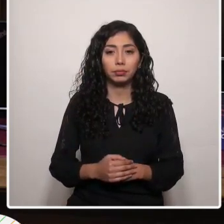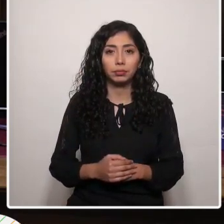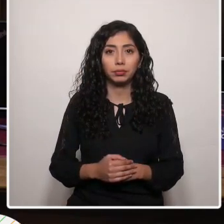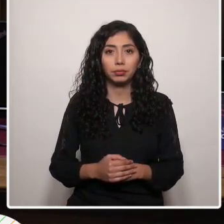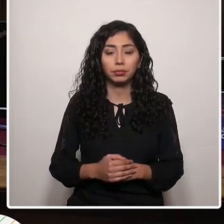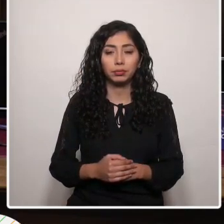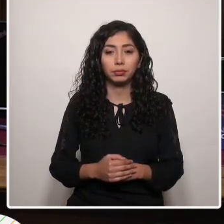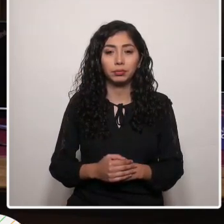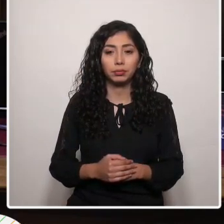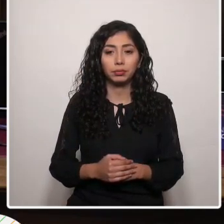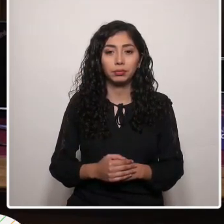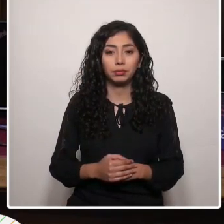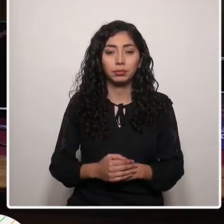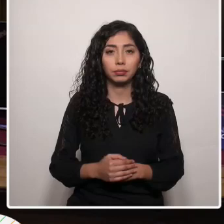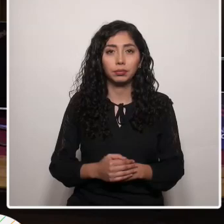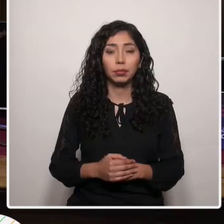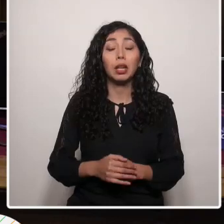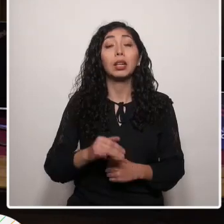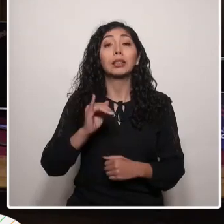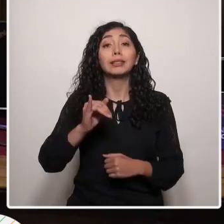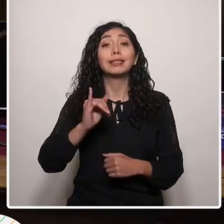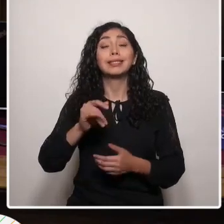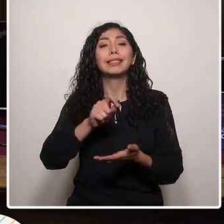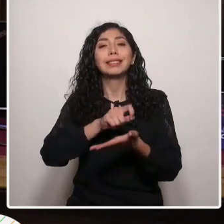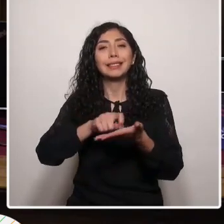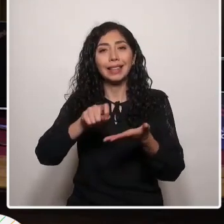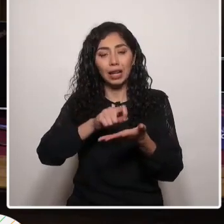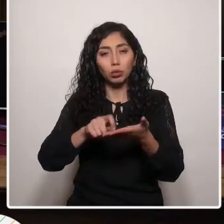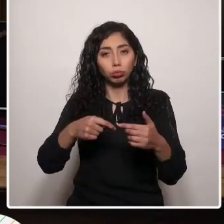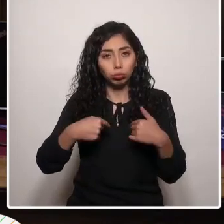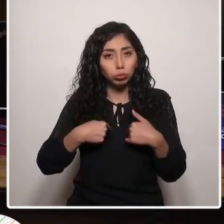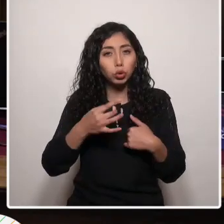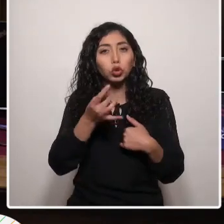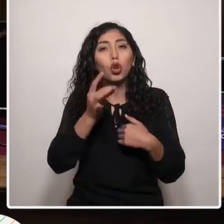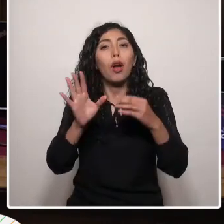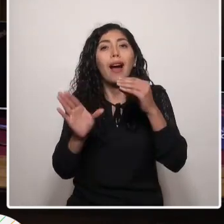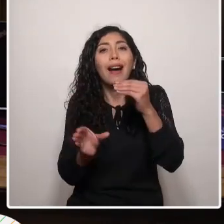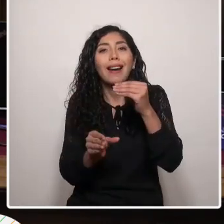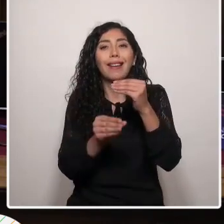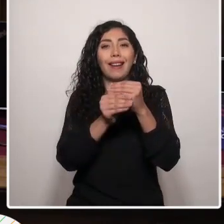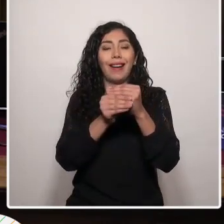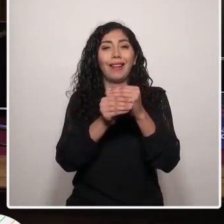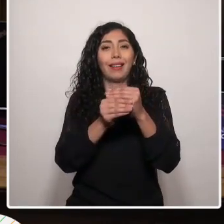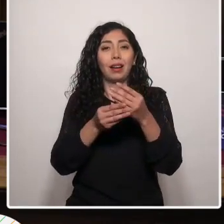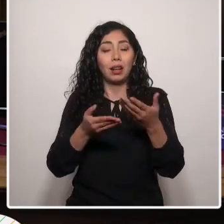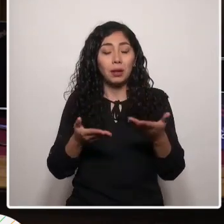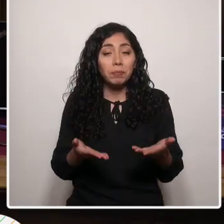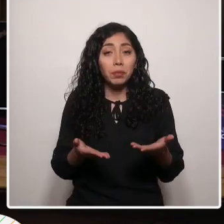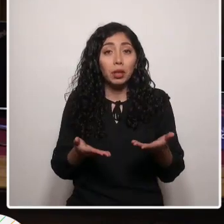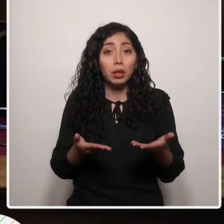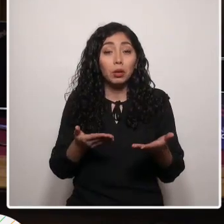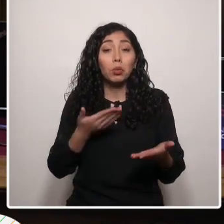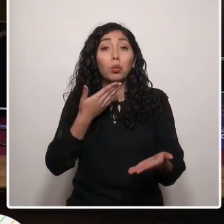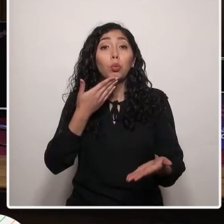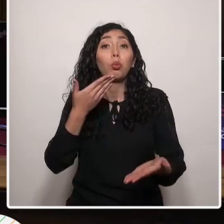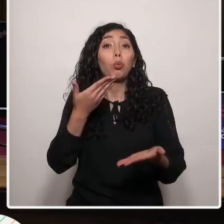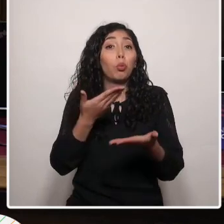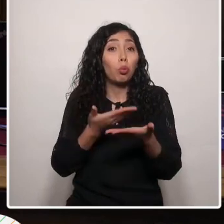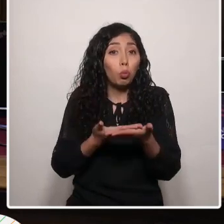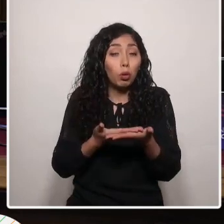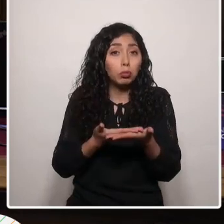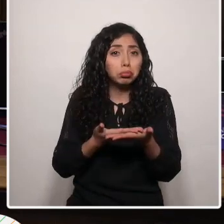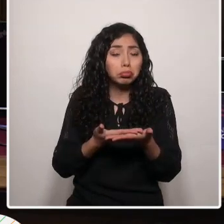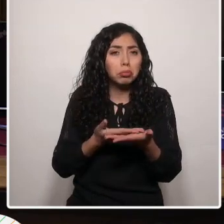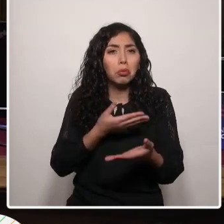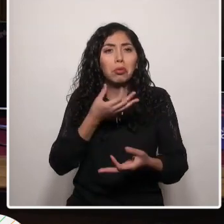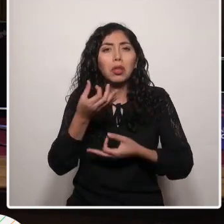Ahora sí. Sí, no, señor secretario, solo para agregar que cuando se dice que hay que hacer